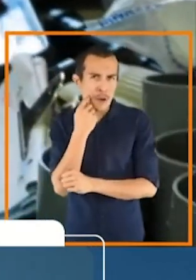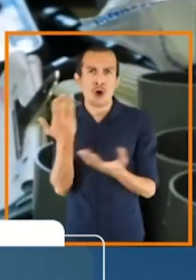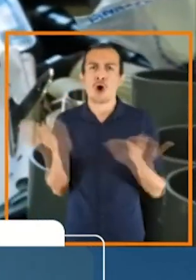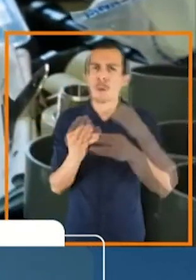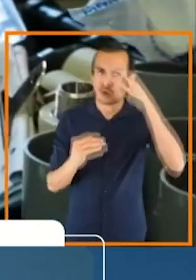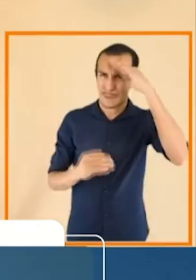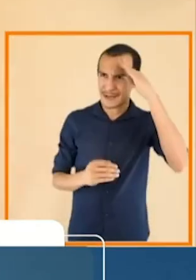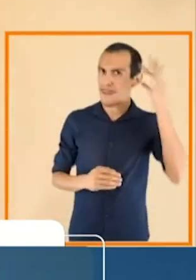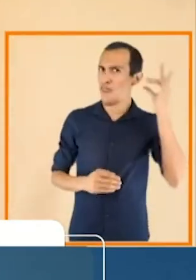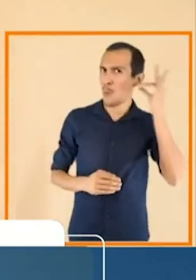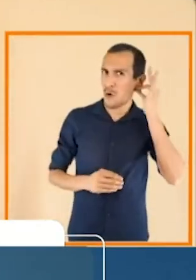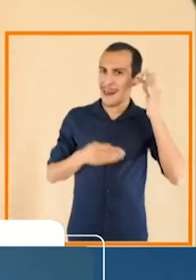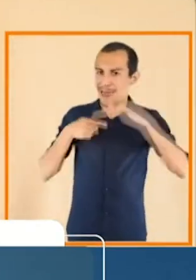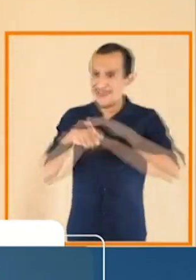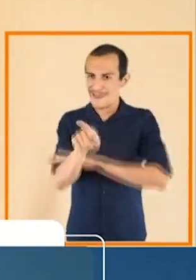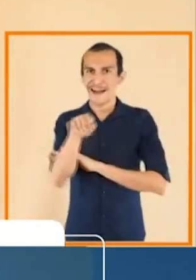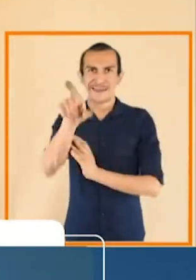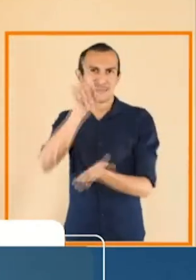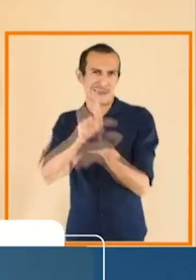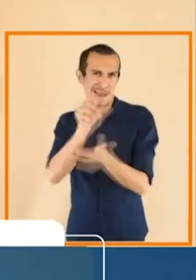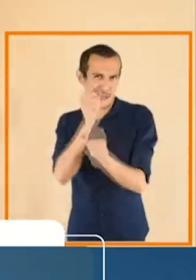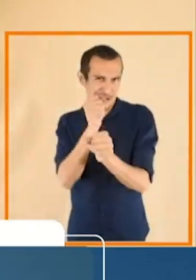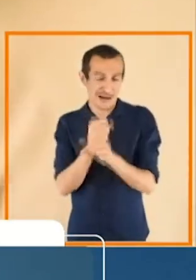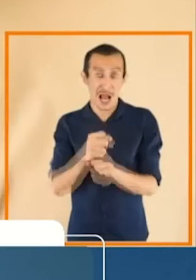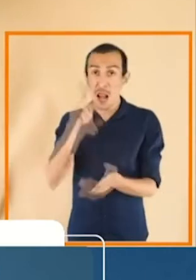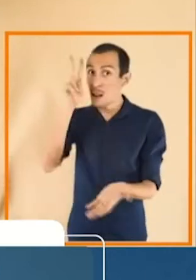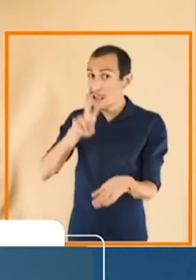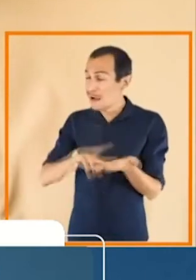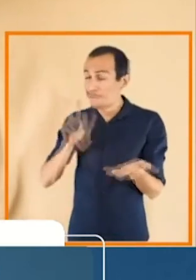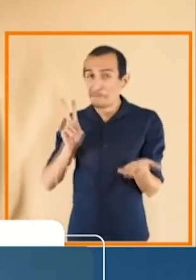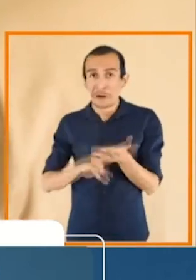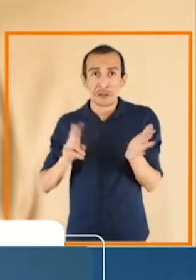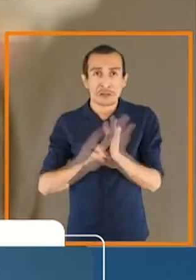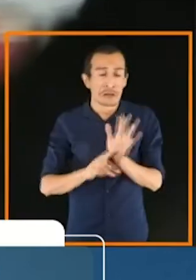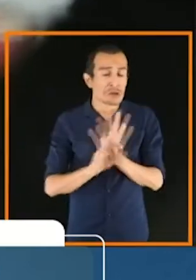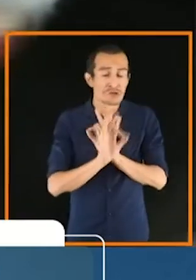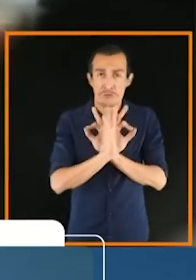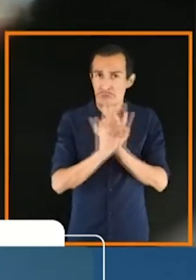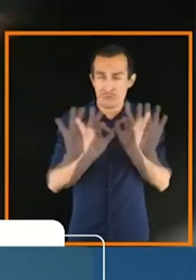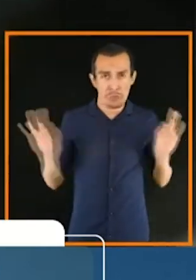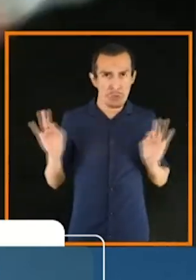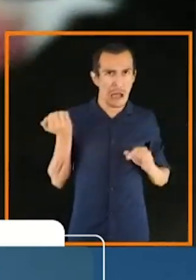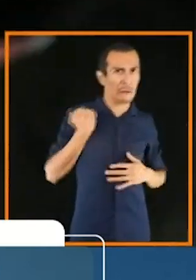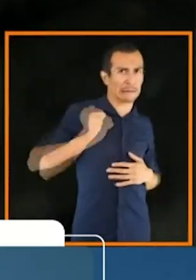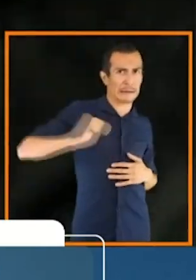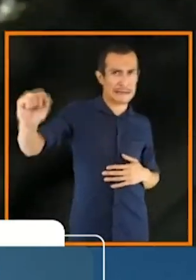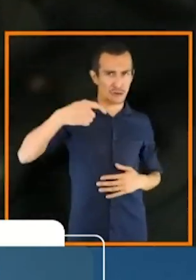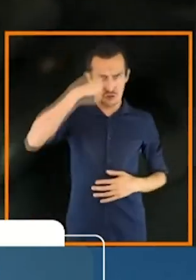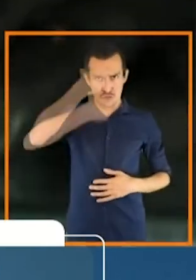los tres finalistas. Ya la etapa de premiación ya es el 21 de noviembre.